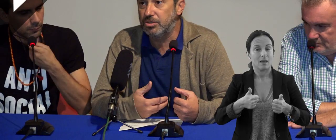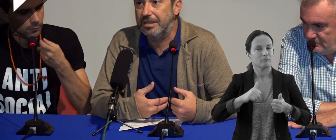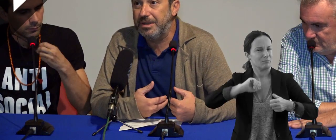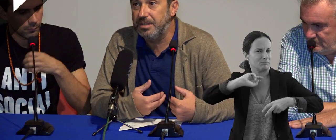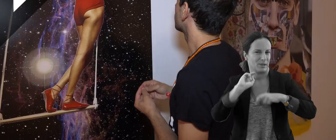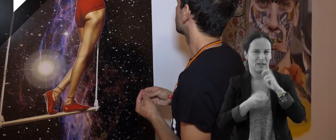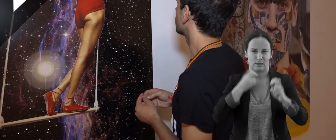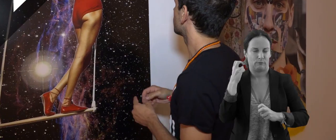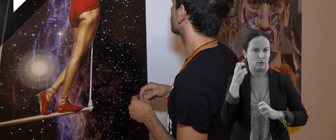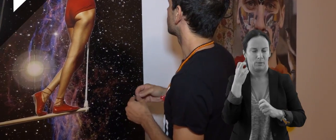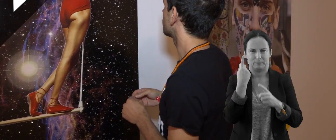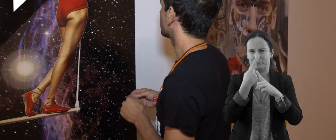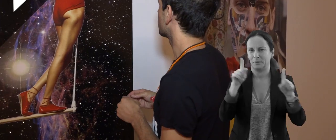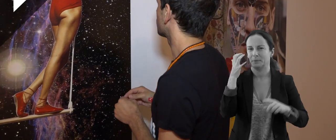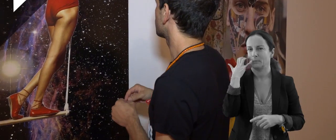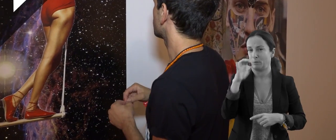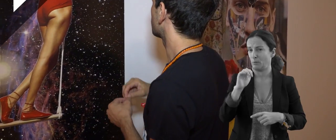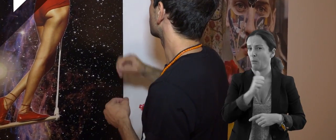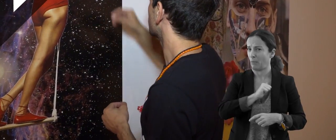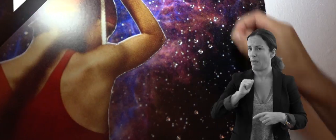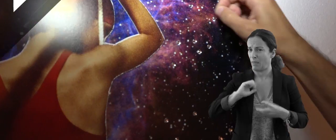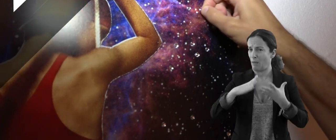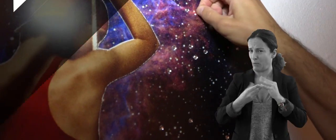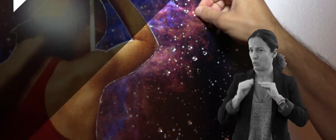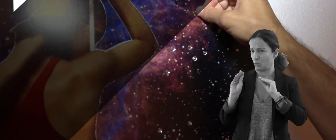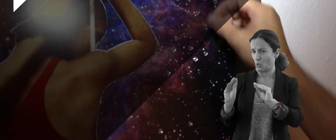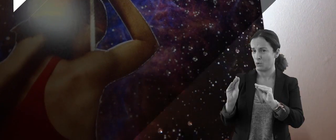cosa que és totalment distinta i molt personalitzada.